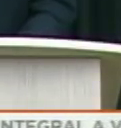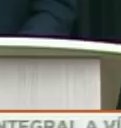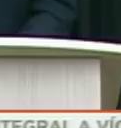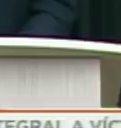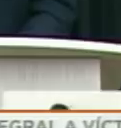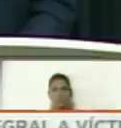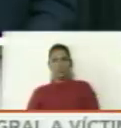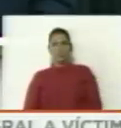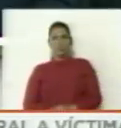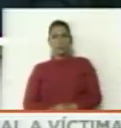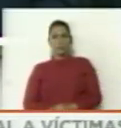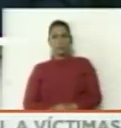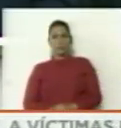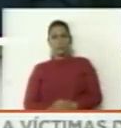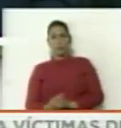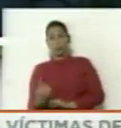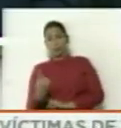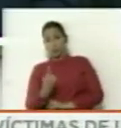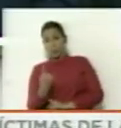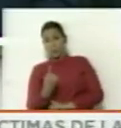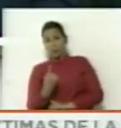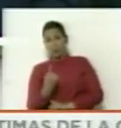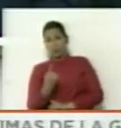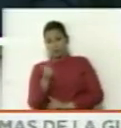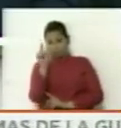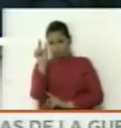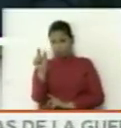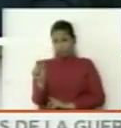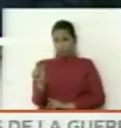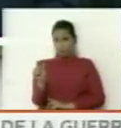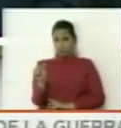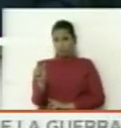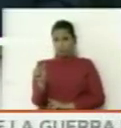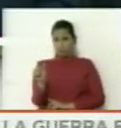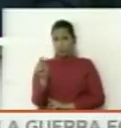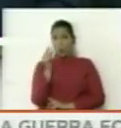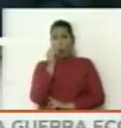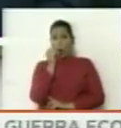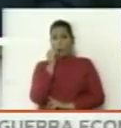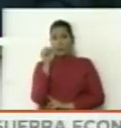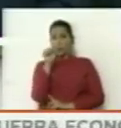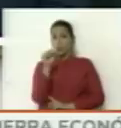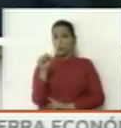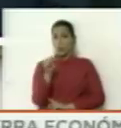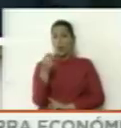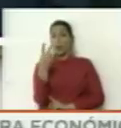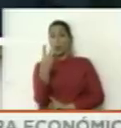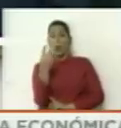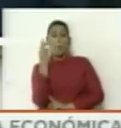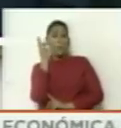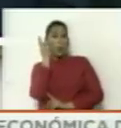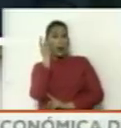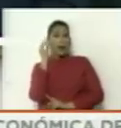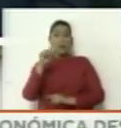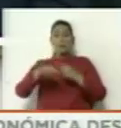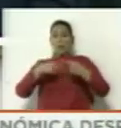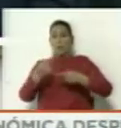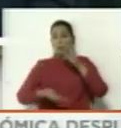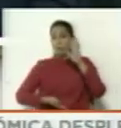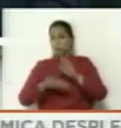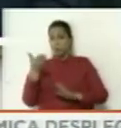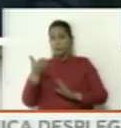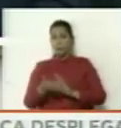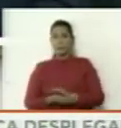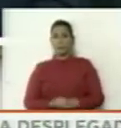No solamente está allí el señor Superlano con las dos señoras con las que después se fue